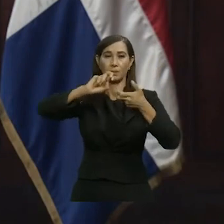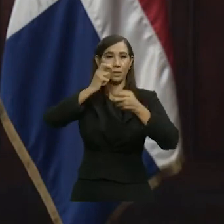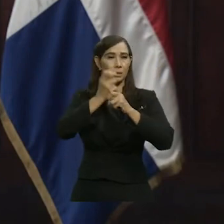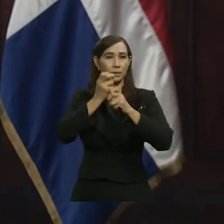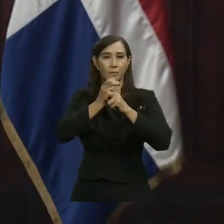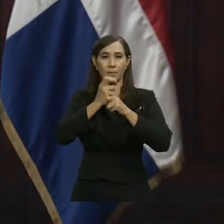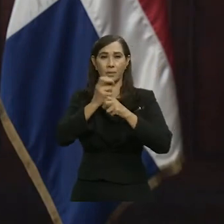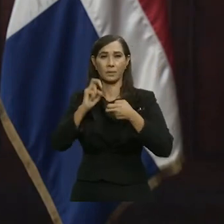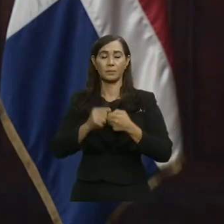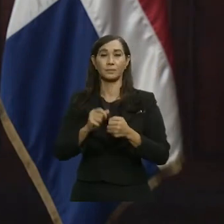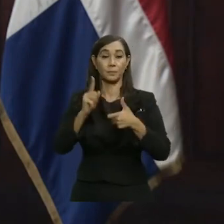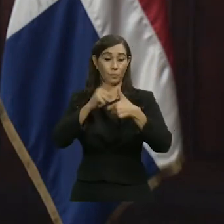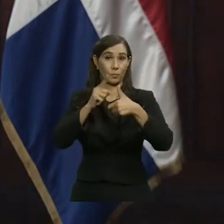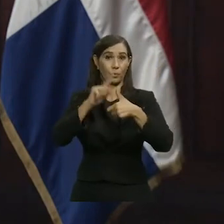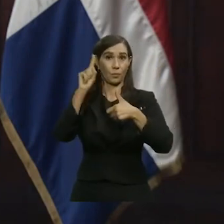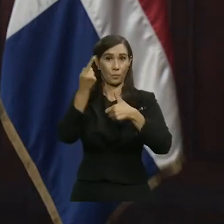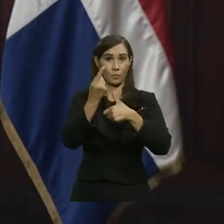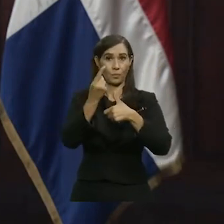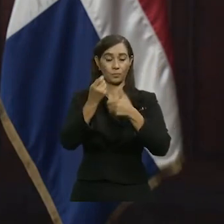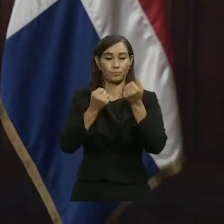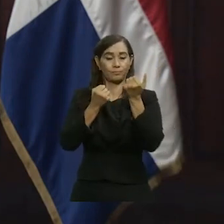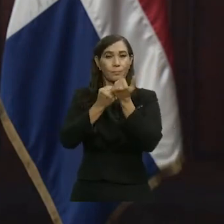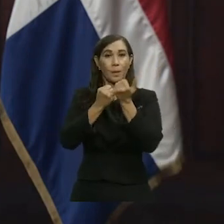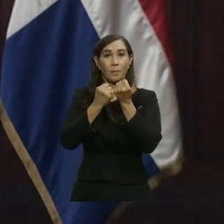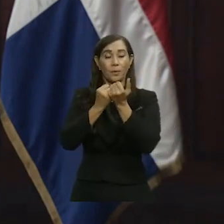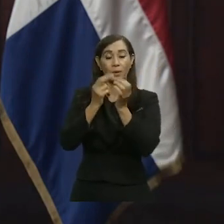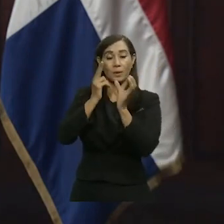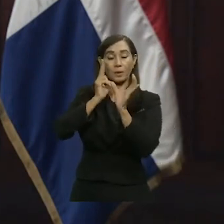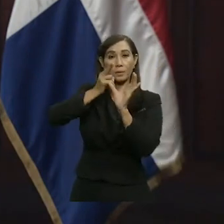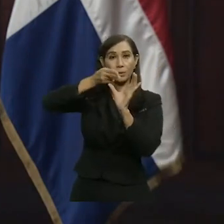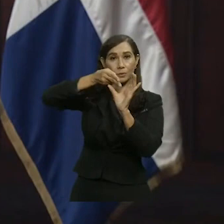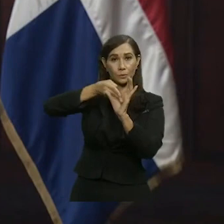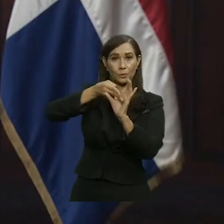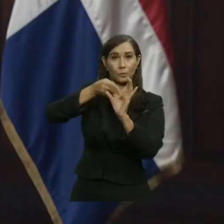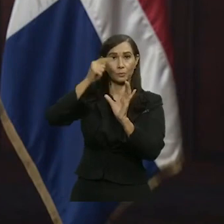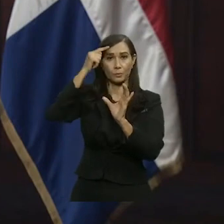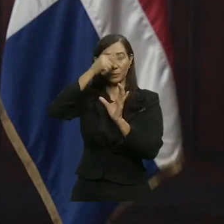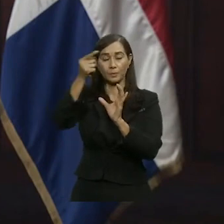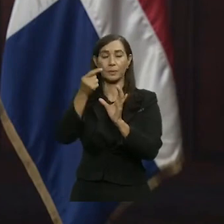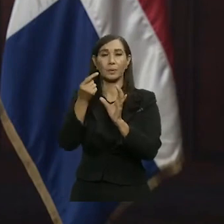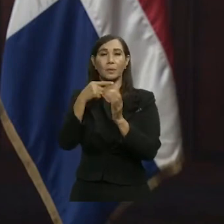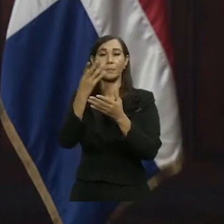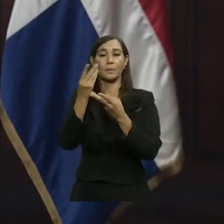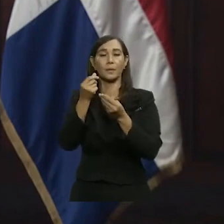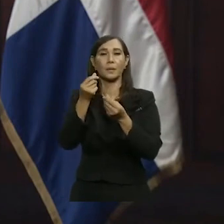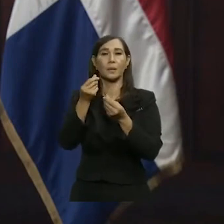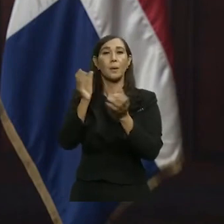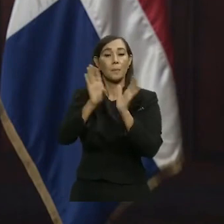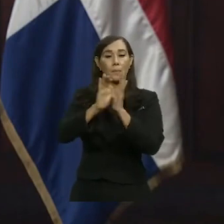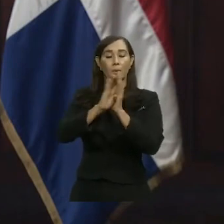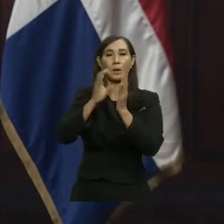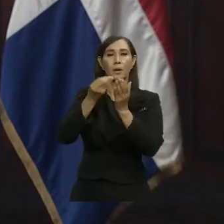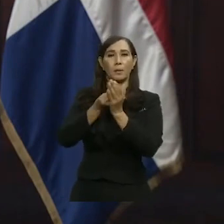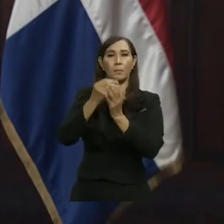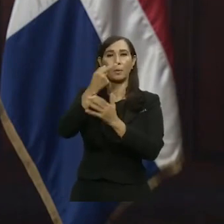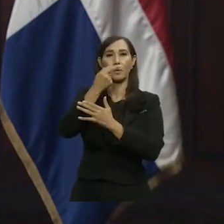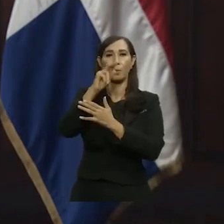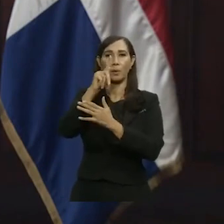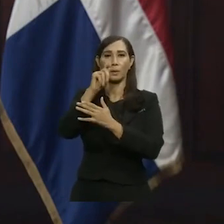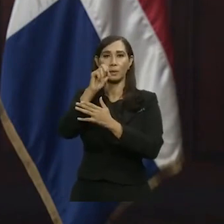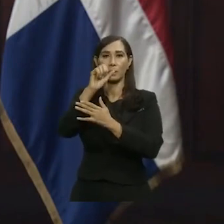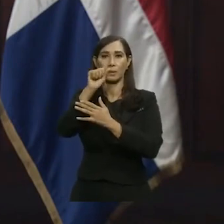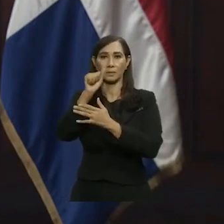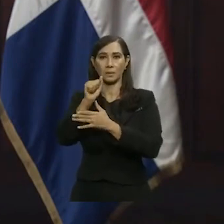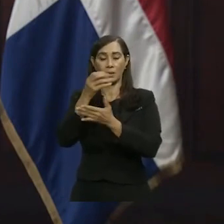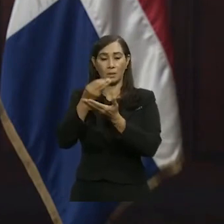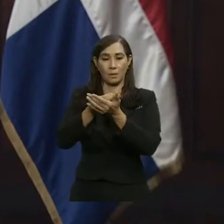importada. 1. Subsidiar los combustibles con el parámetro de que mientras el precio del West Texas